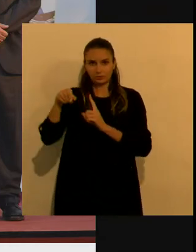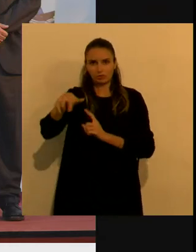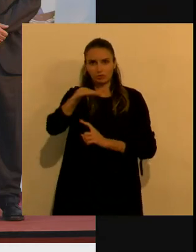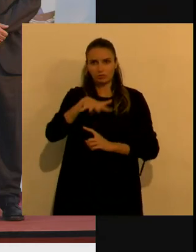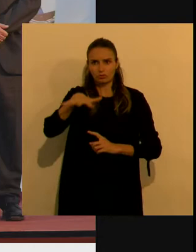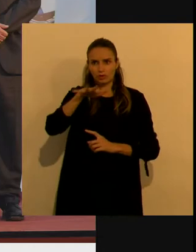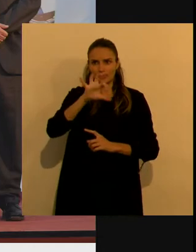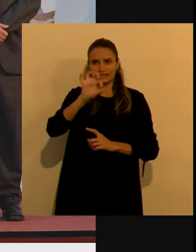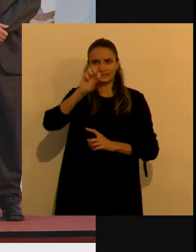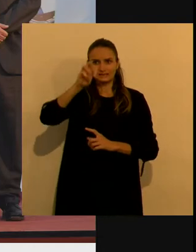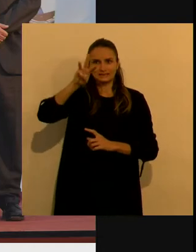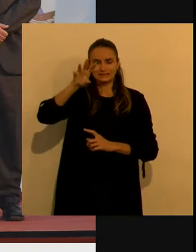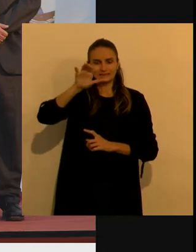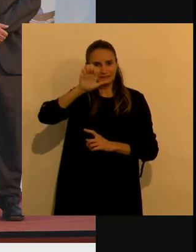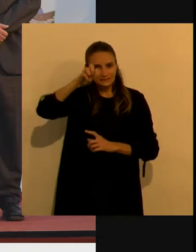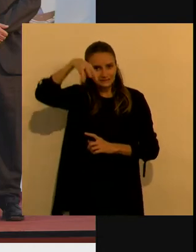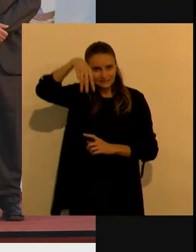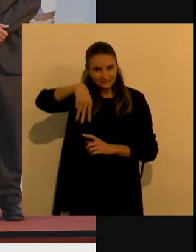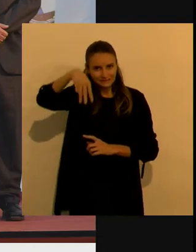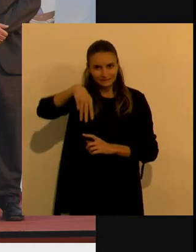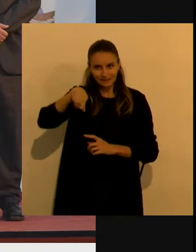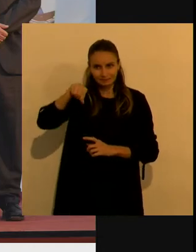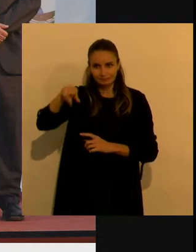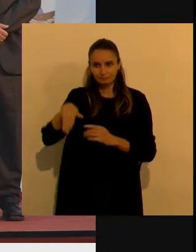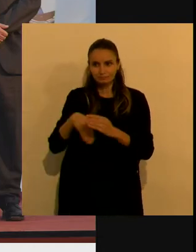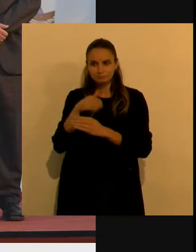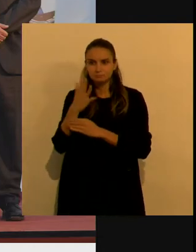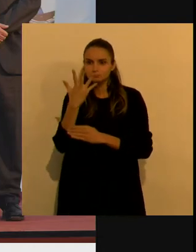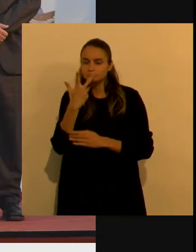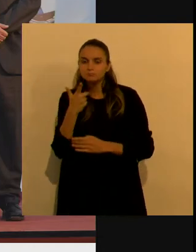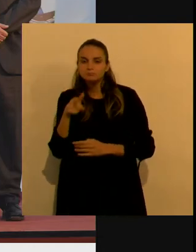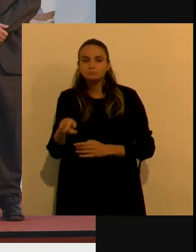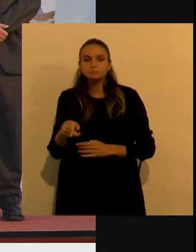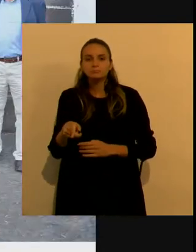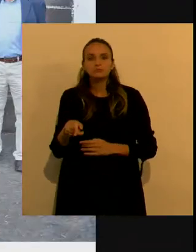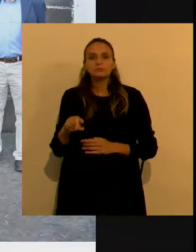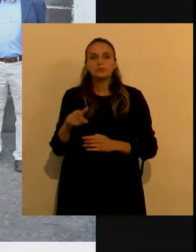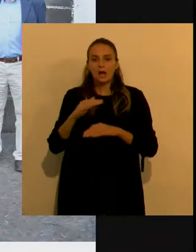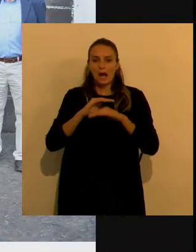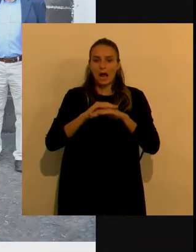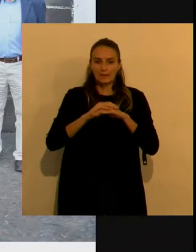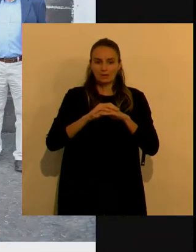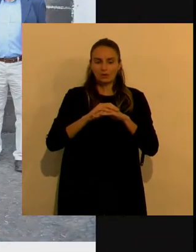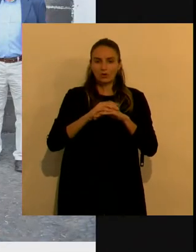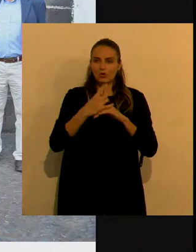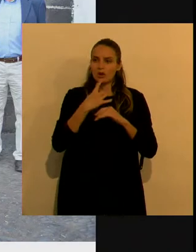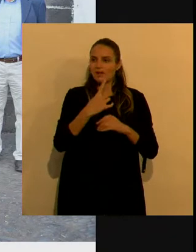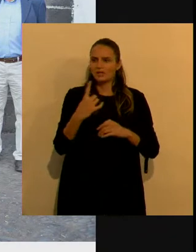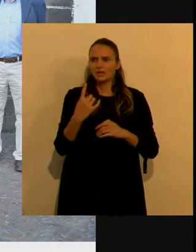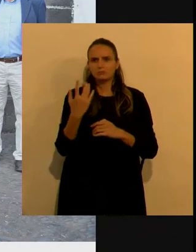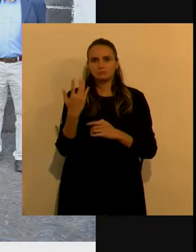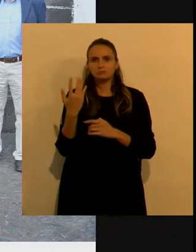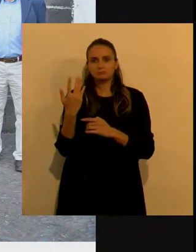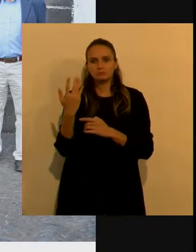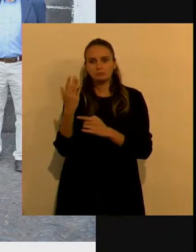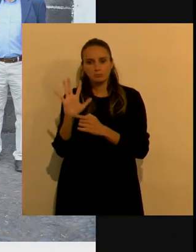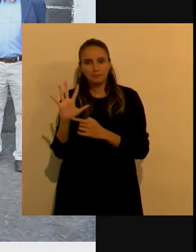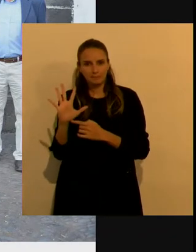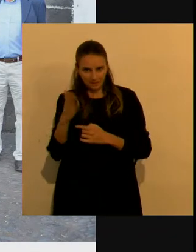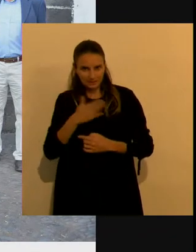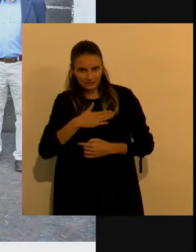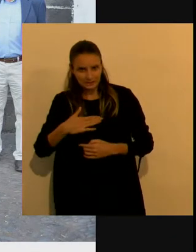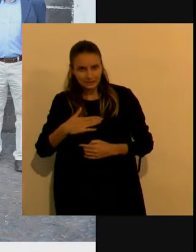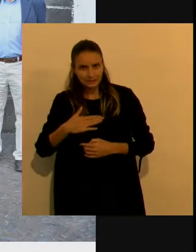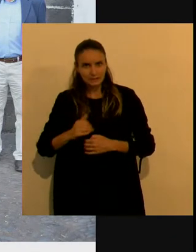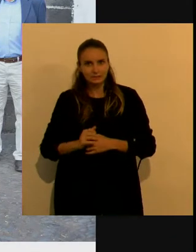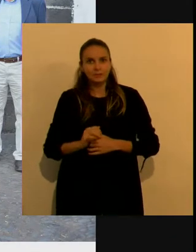Partículas Europeo, y yo le había pedido a un colega, a un amigo, que me lo presentase, ¿no? Presentase formalmente, pero no llegó.